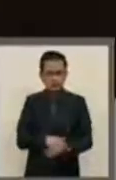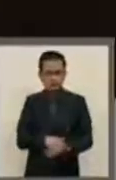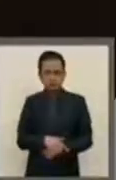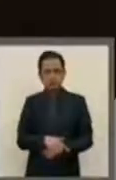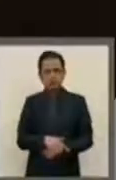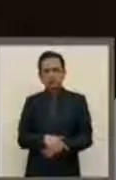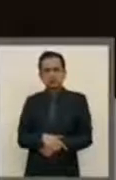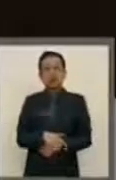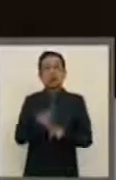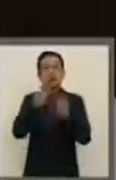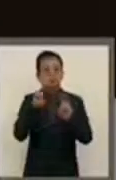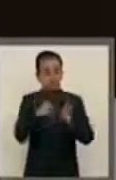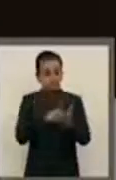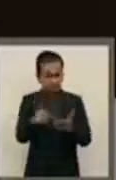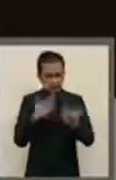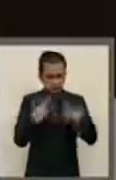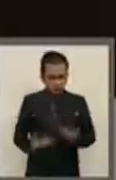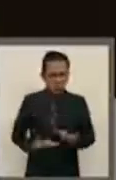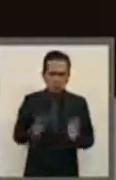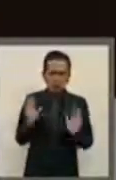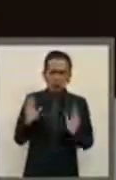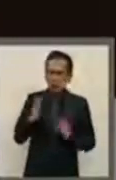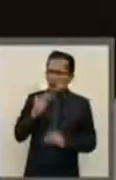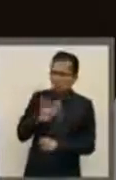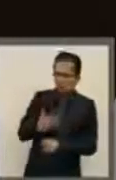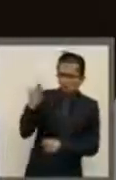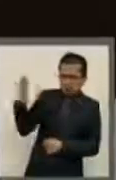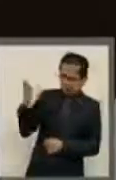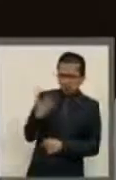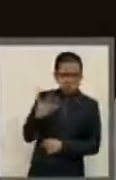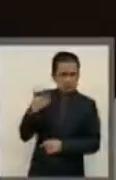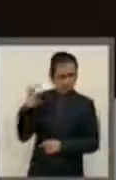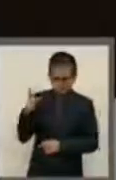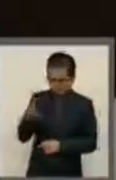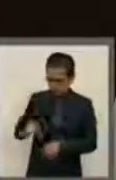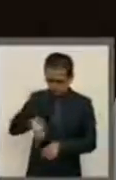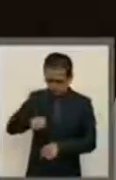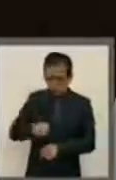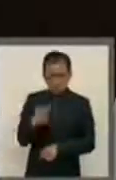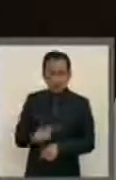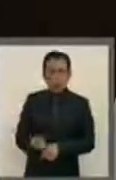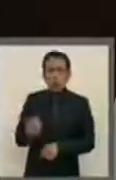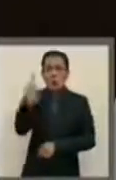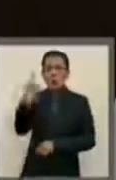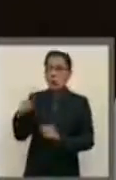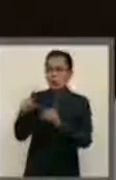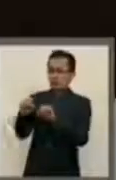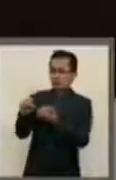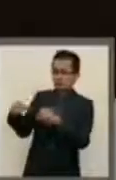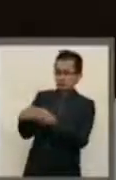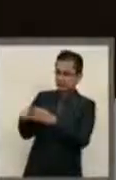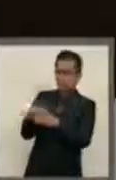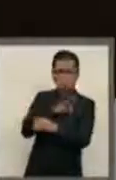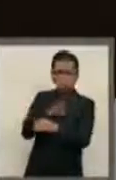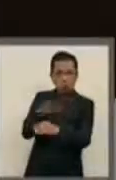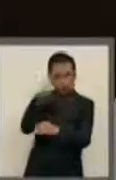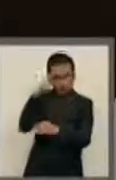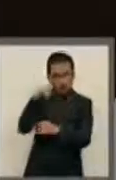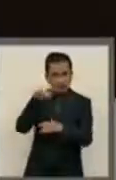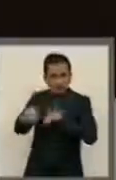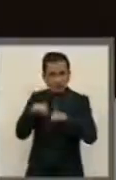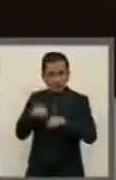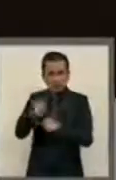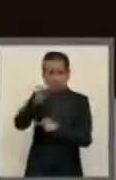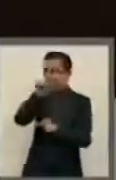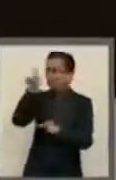humanos, reconocemos el esfuerzo, pero una oficina no puede con el resto de las instituciones que sistemáticamente violan